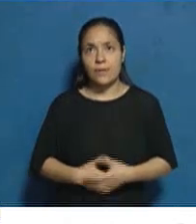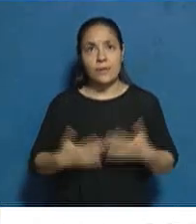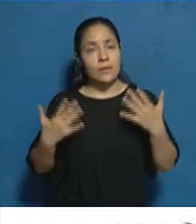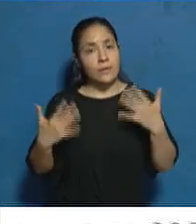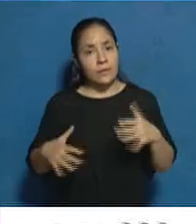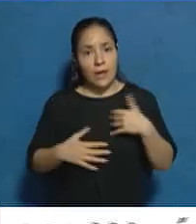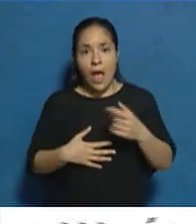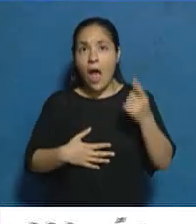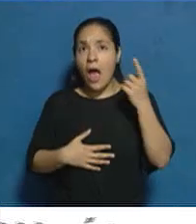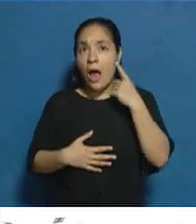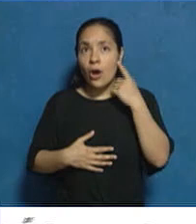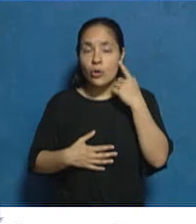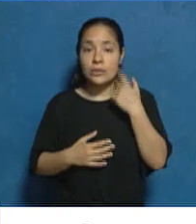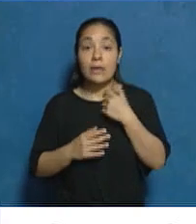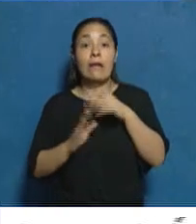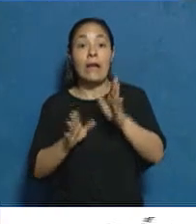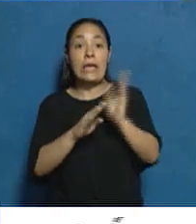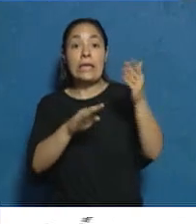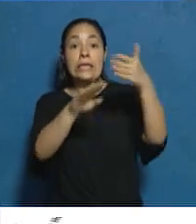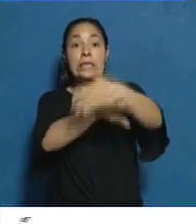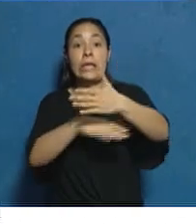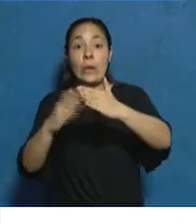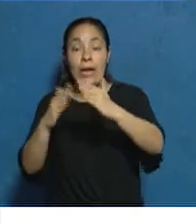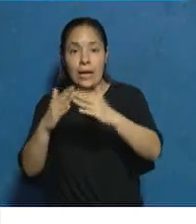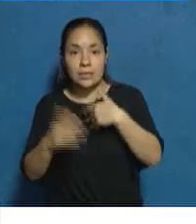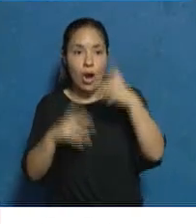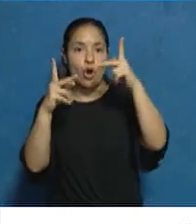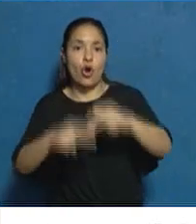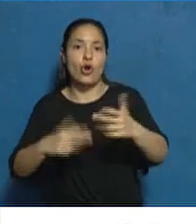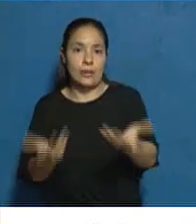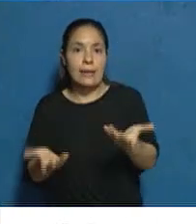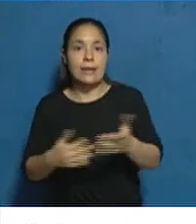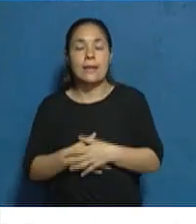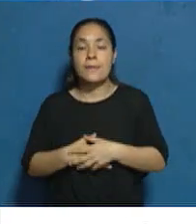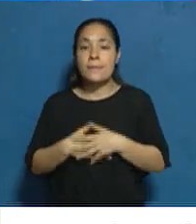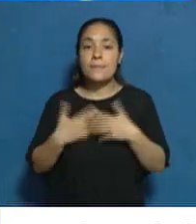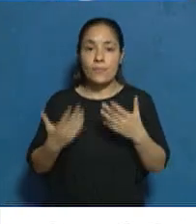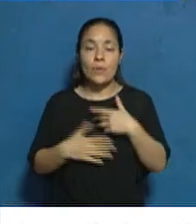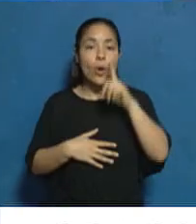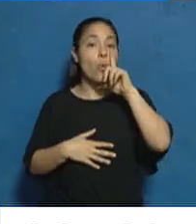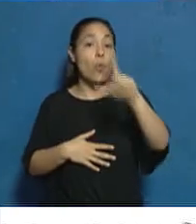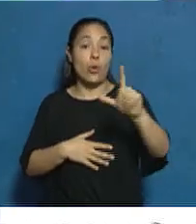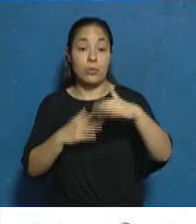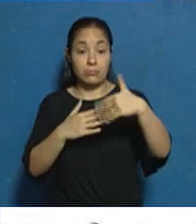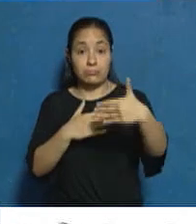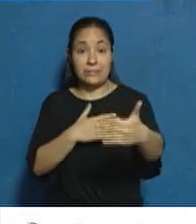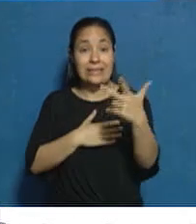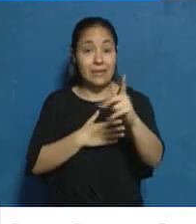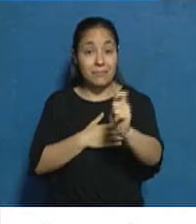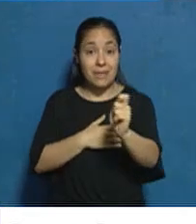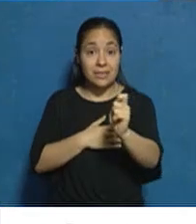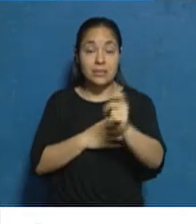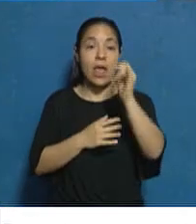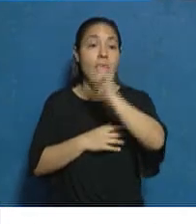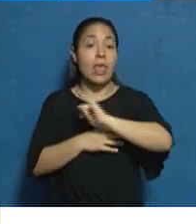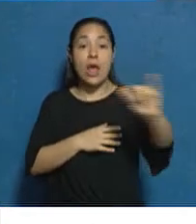El susurro, Laura, sí, están claro, ingresando, están, y de allí se corta la llamada. Decíamos, esto ocurrió en julio, 3 meses después se da la